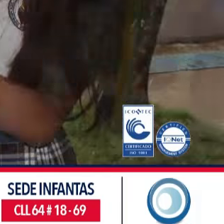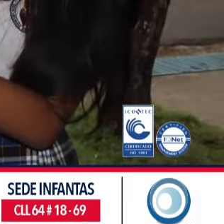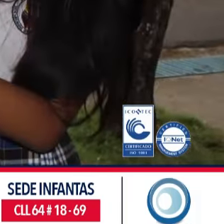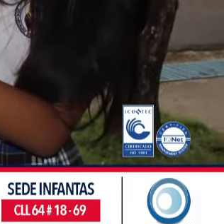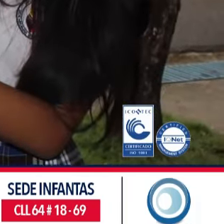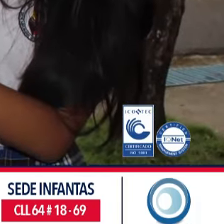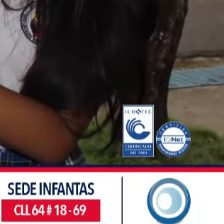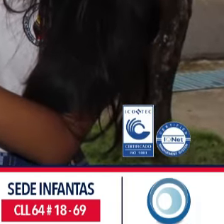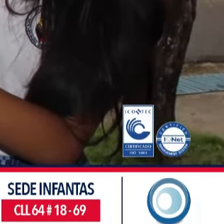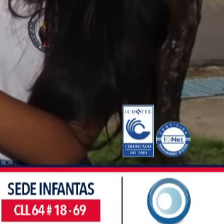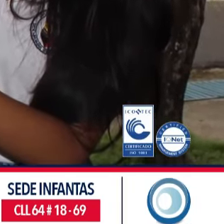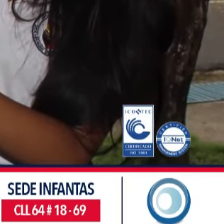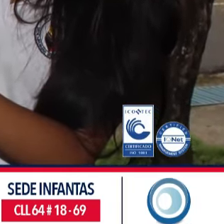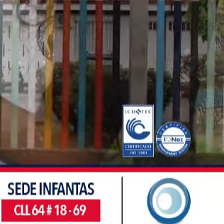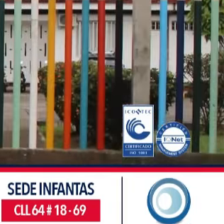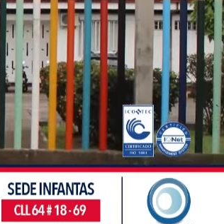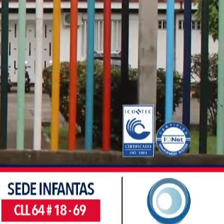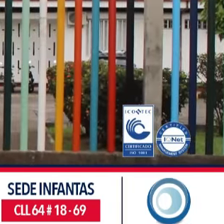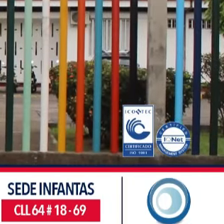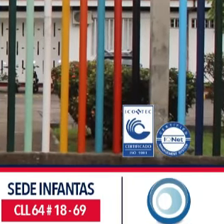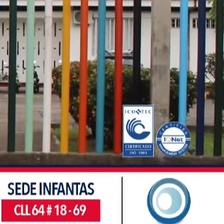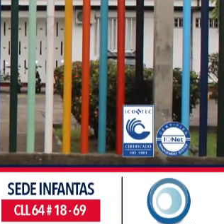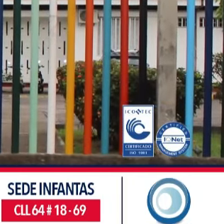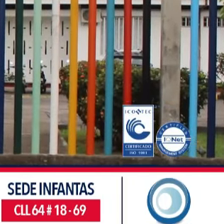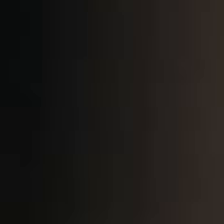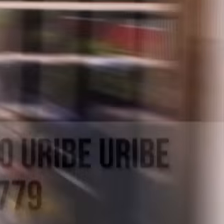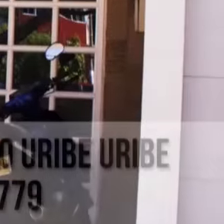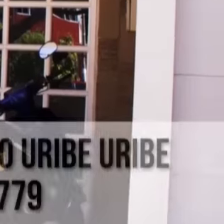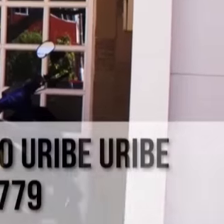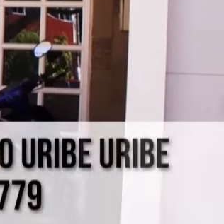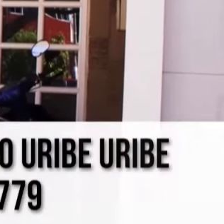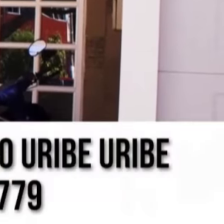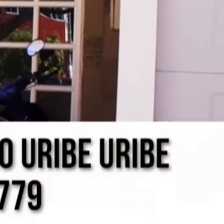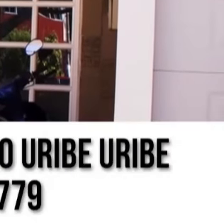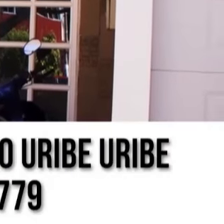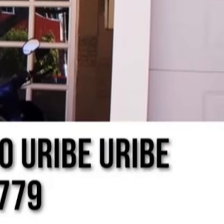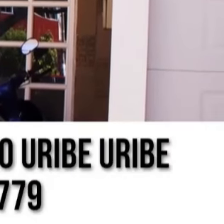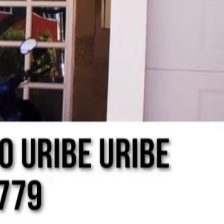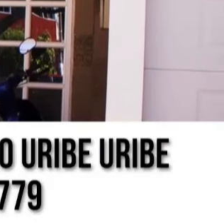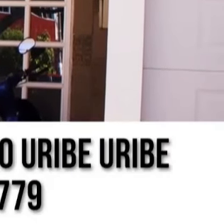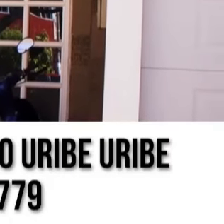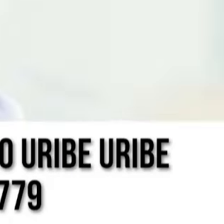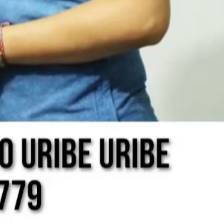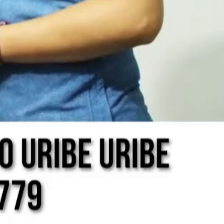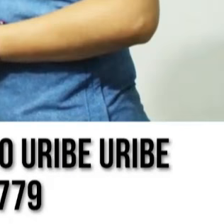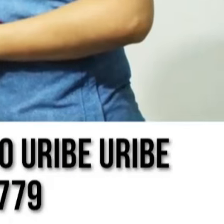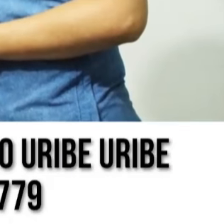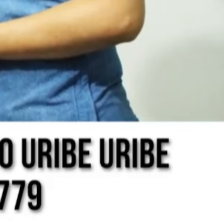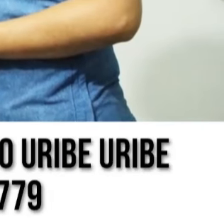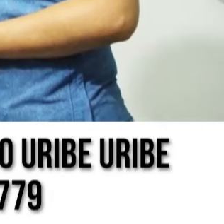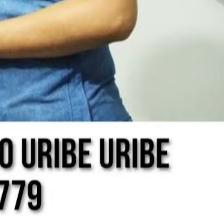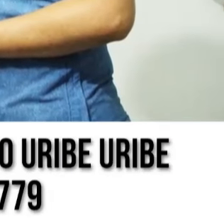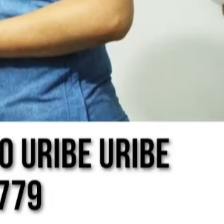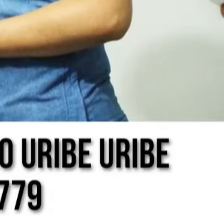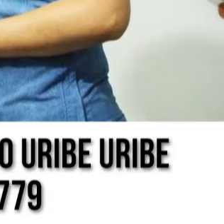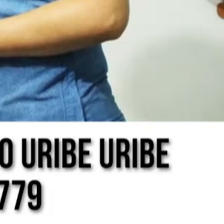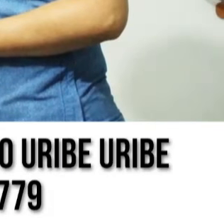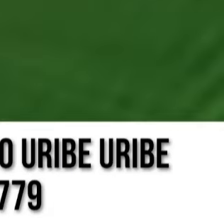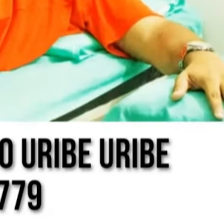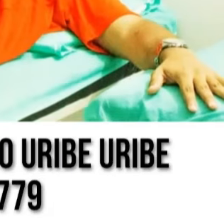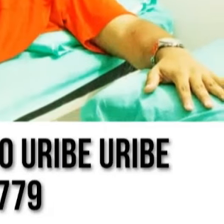y semilleros científicos. Inscripciones abiertas. IPS Salud y Bienestar, 5 años de experiencia a